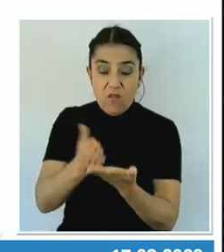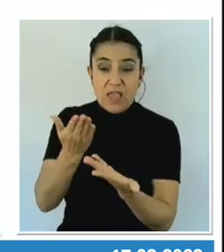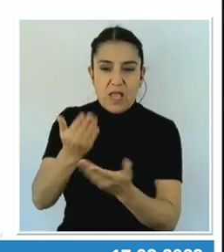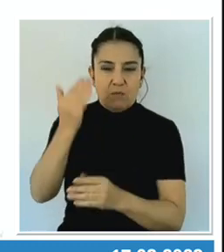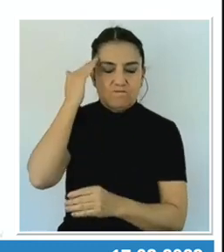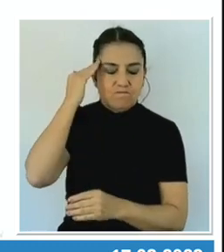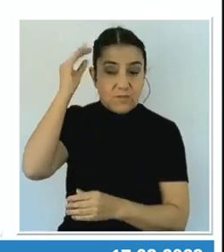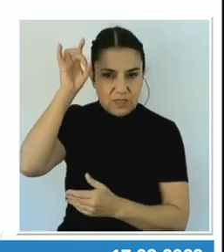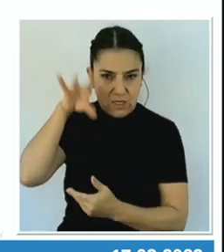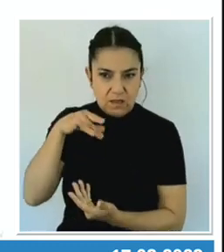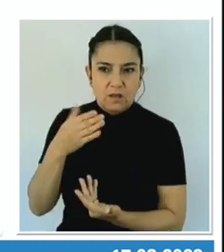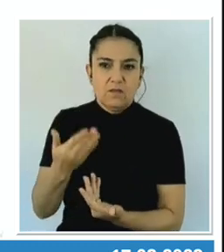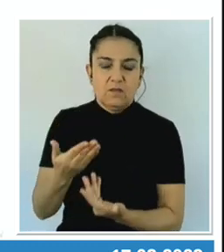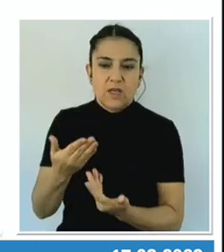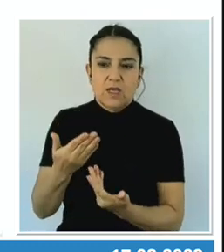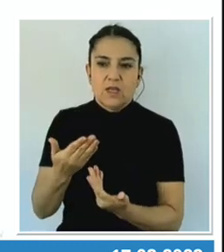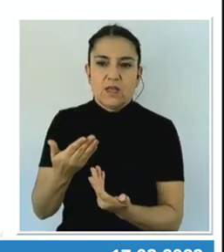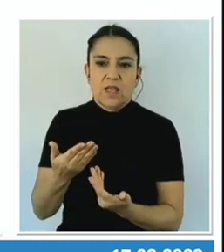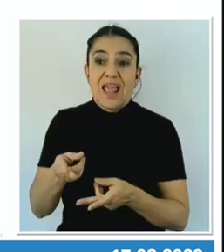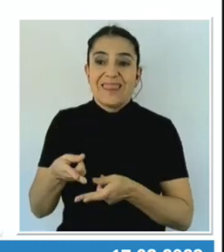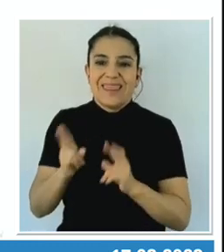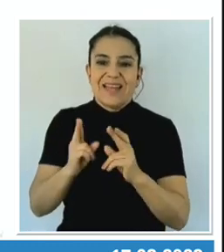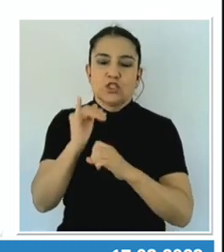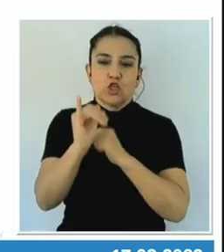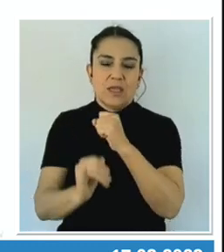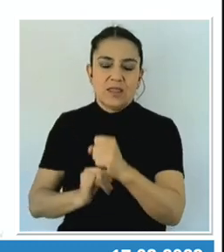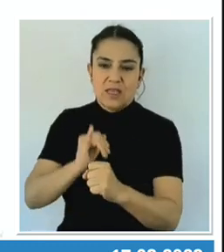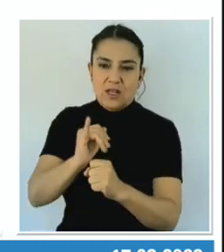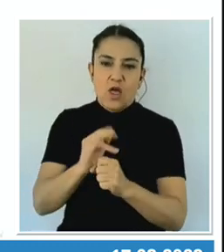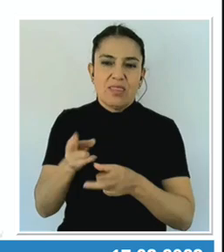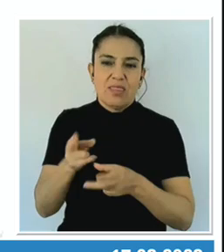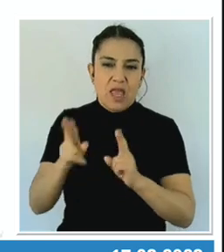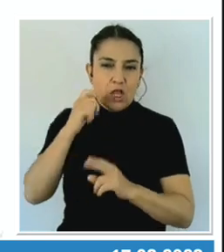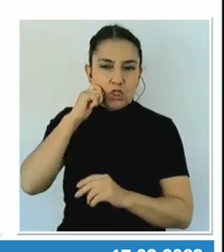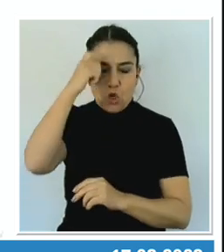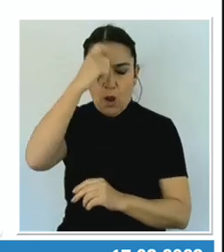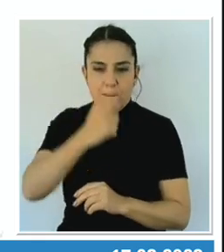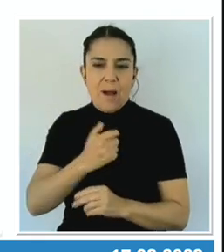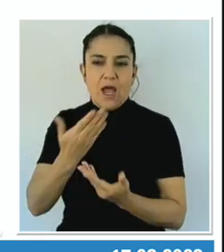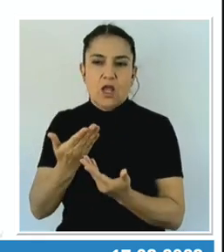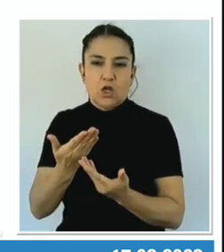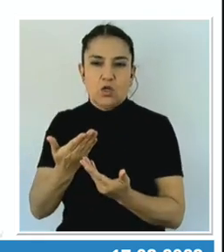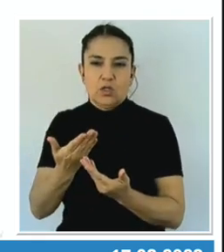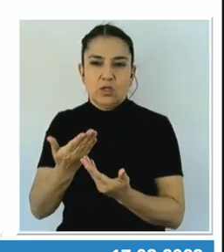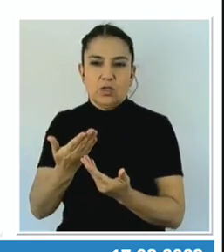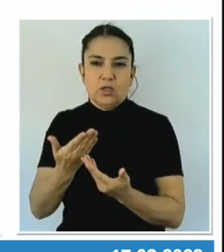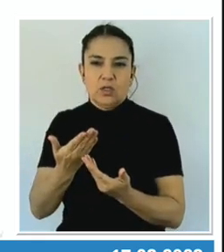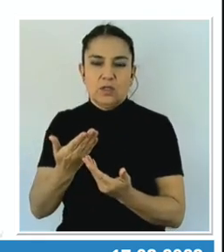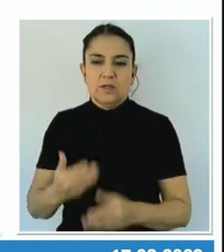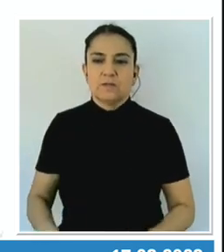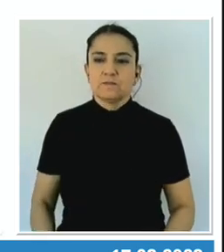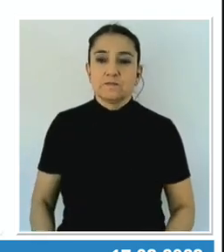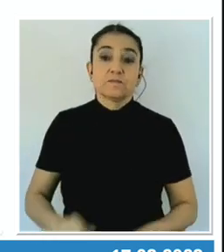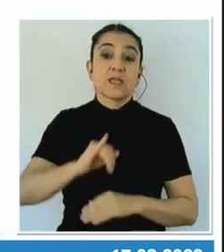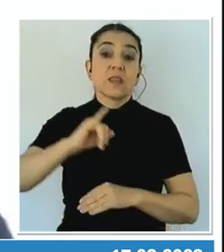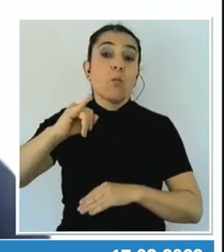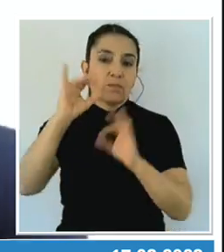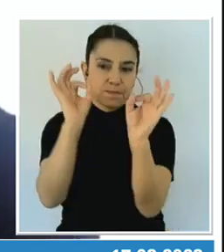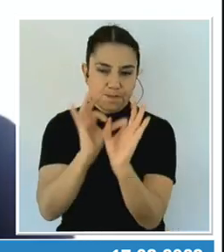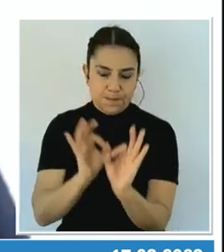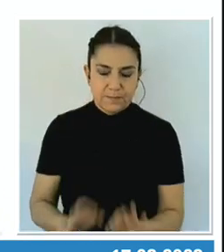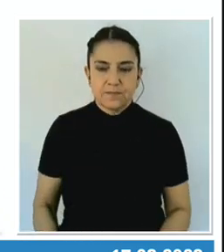derecho internacional de los derechos humanos. Sobre esta cuestión volveré enseguida. Sobre